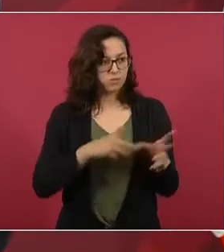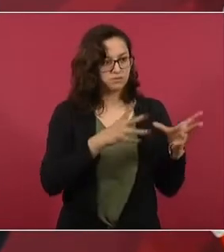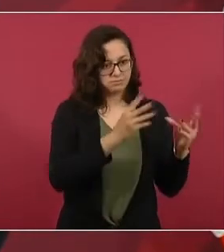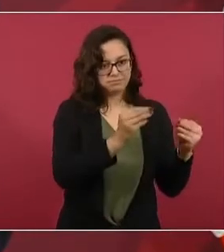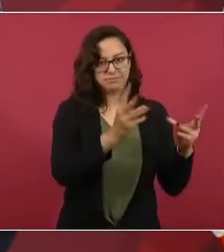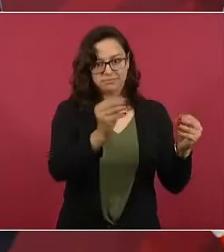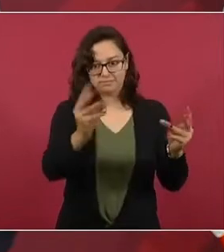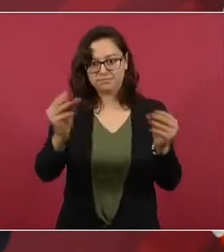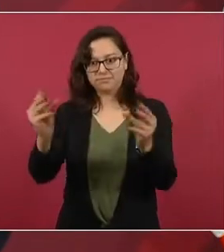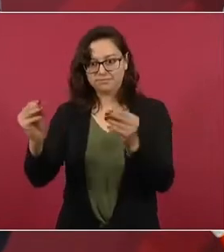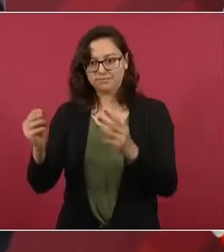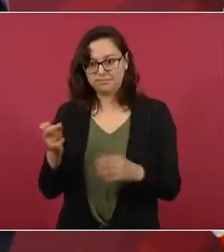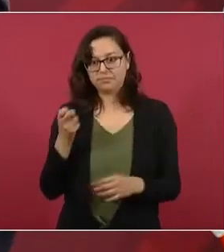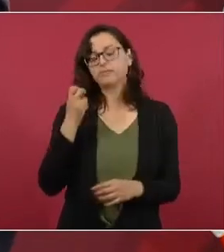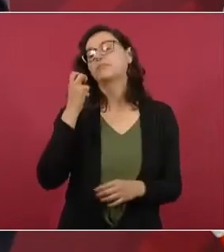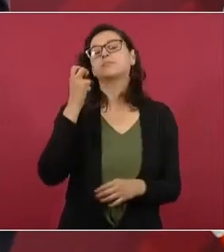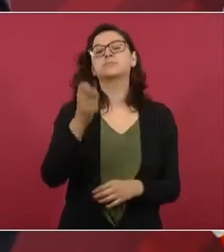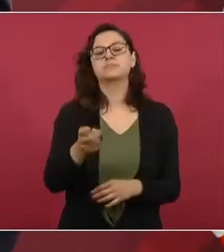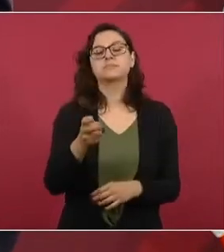Admiro